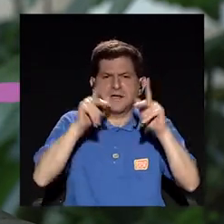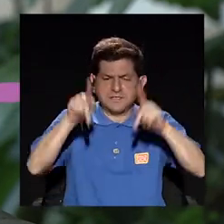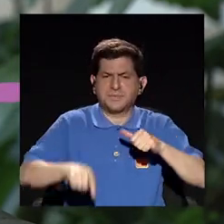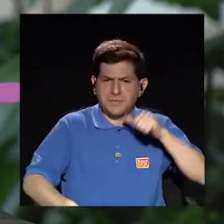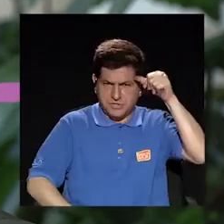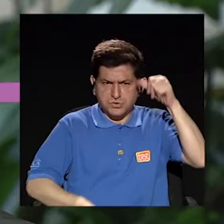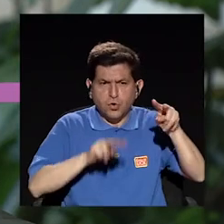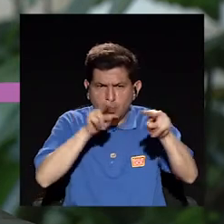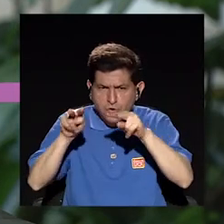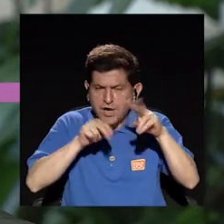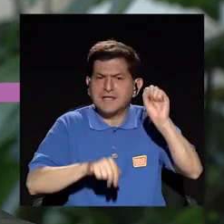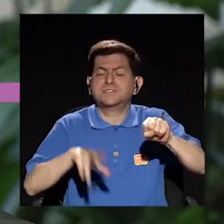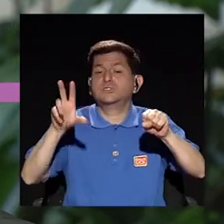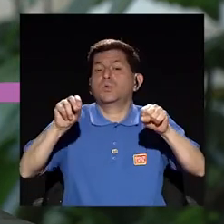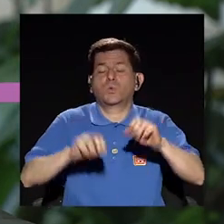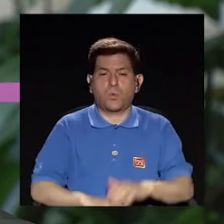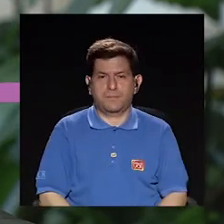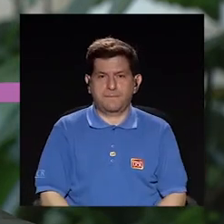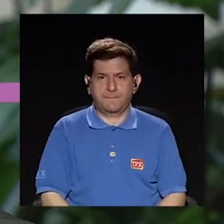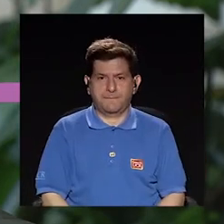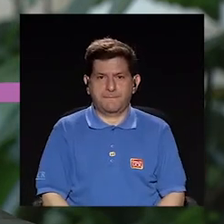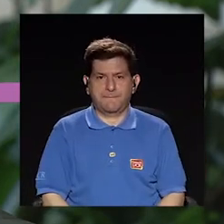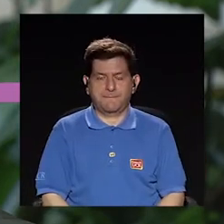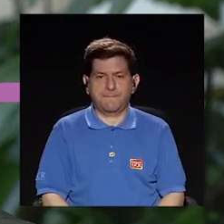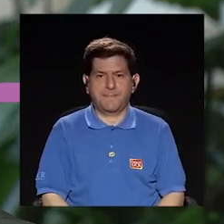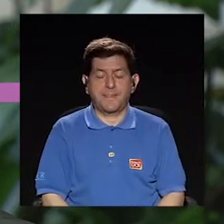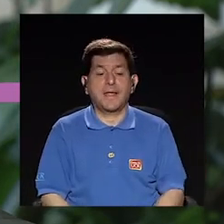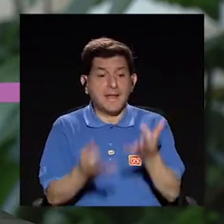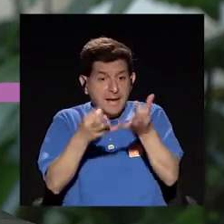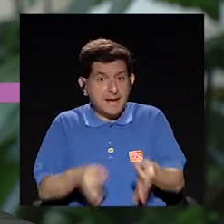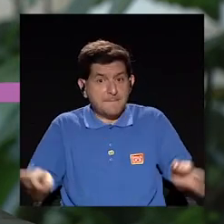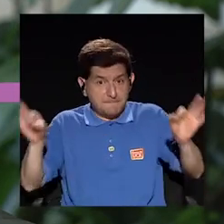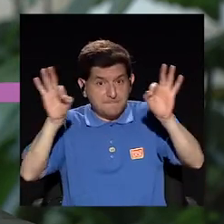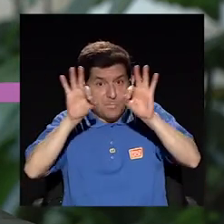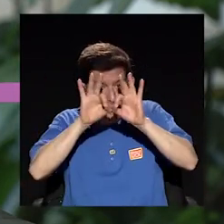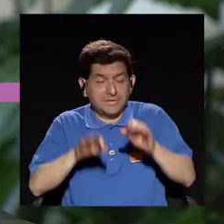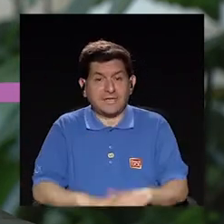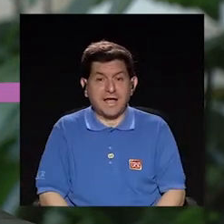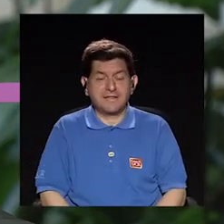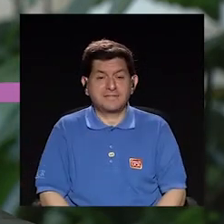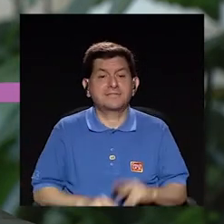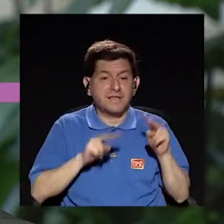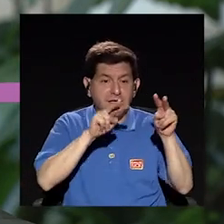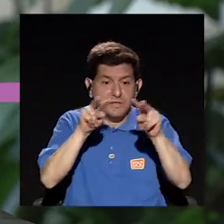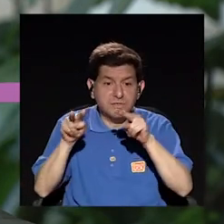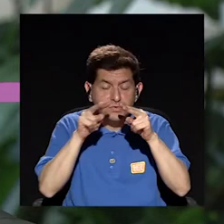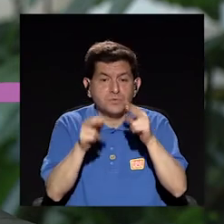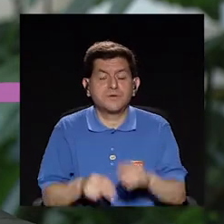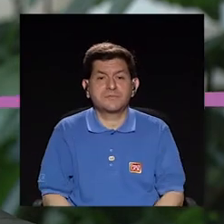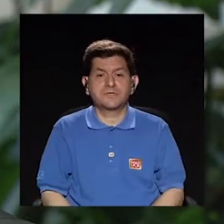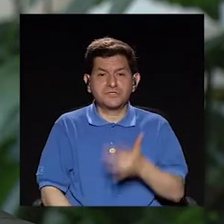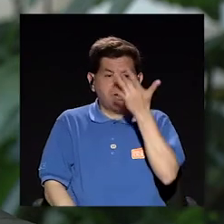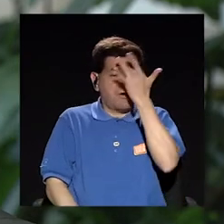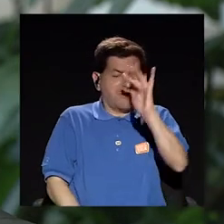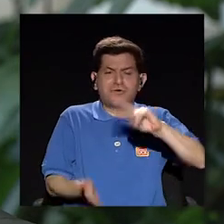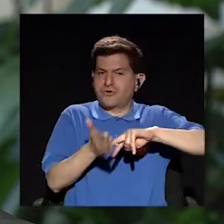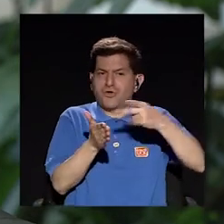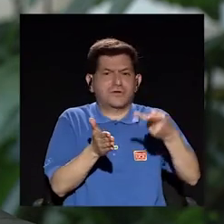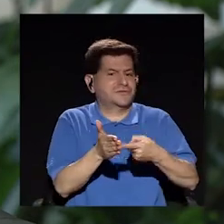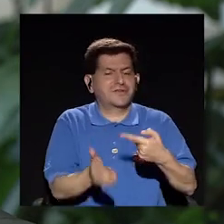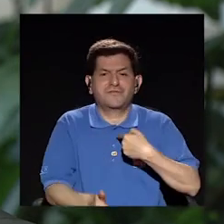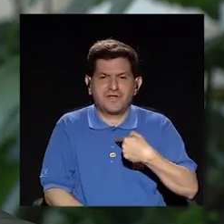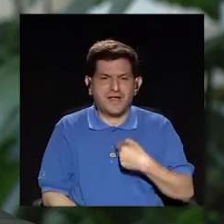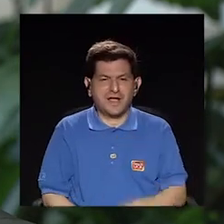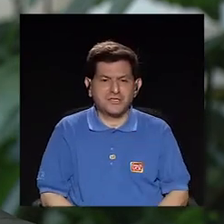supervisando, ¿verdad? Entonces es importante que los papás hagan una supervisión, pero una supervisión inteligente. Eso no quiere decir que me